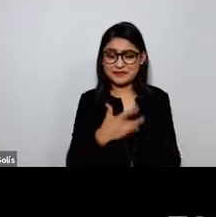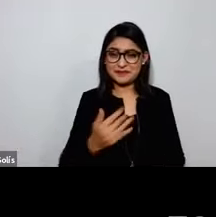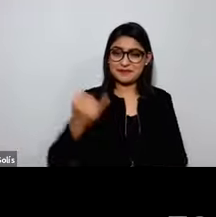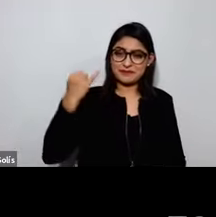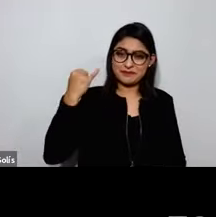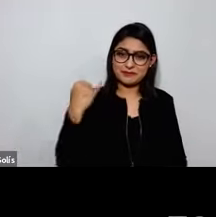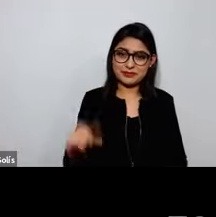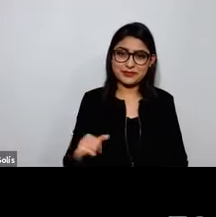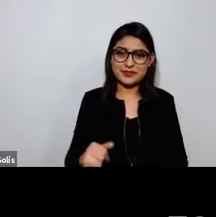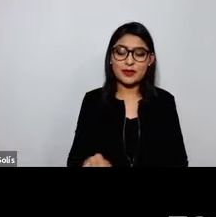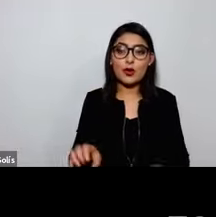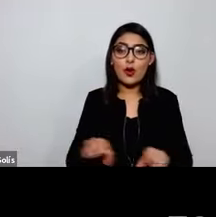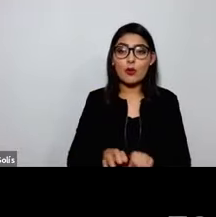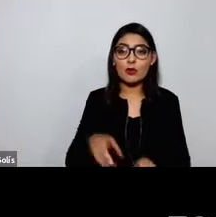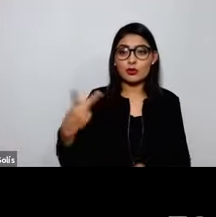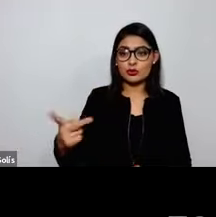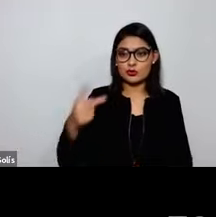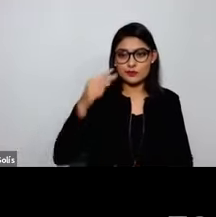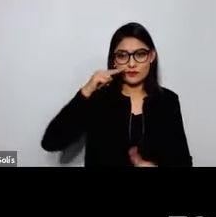es impresionante